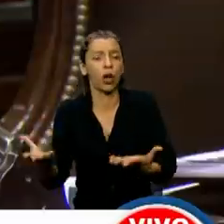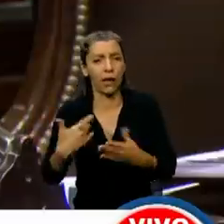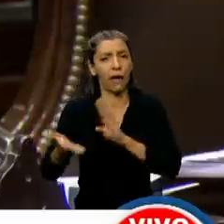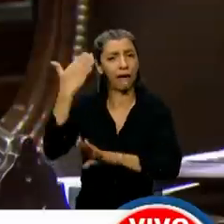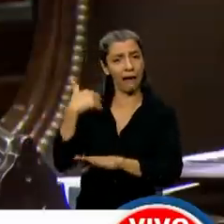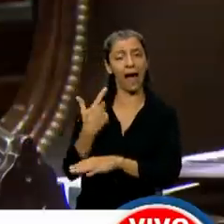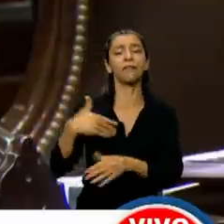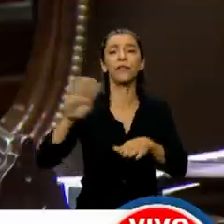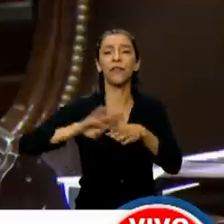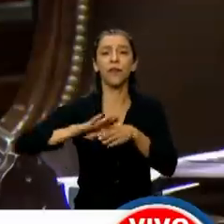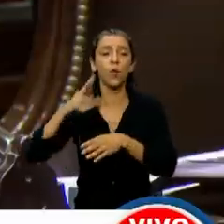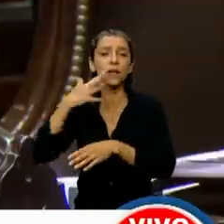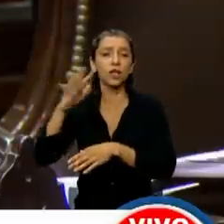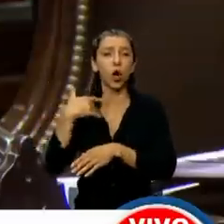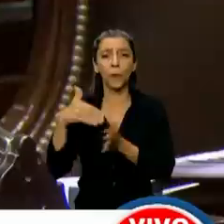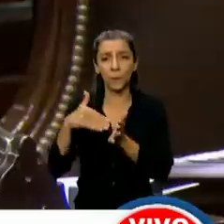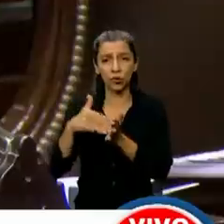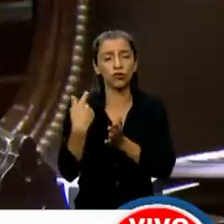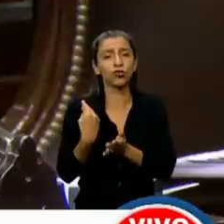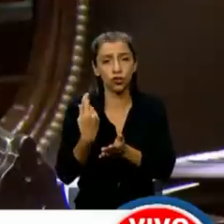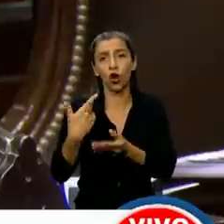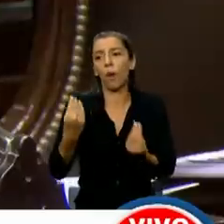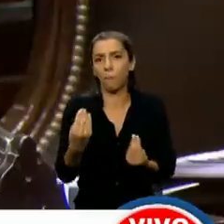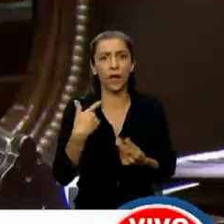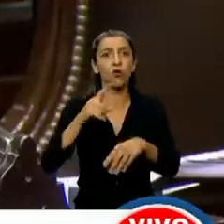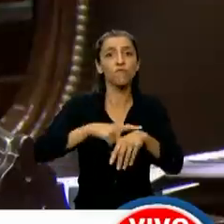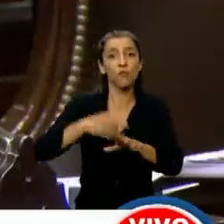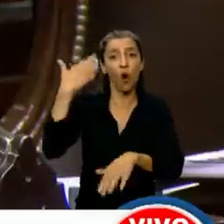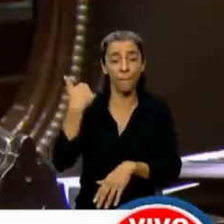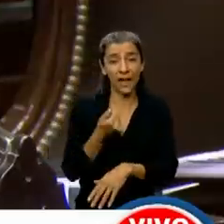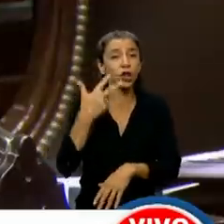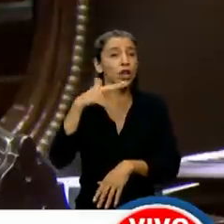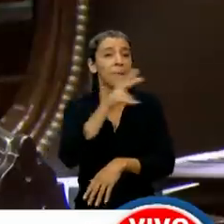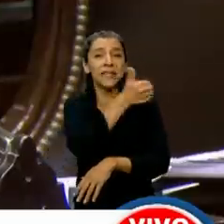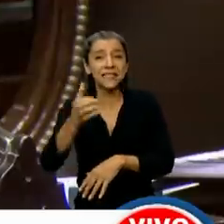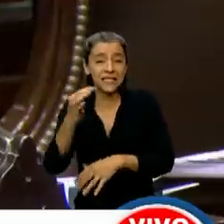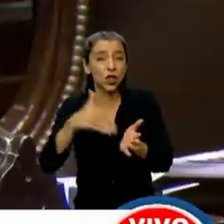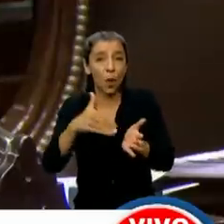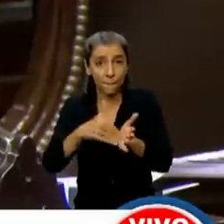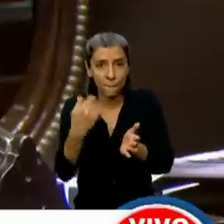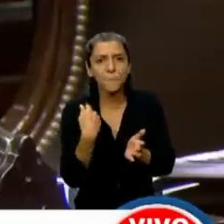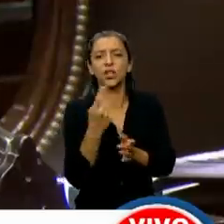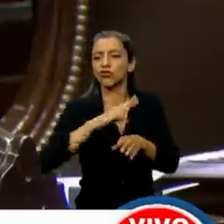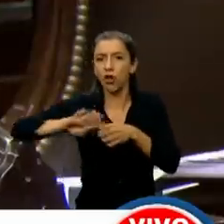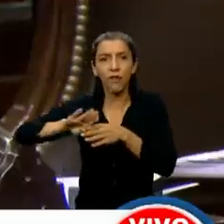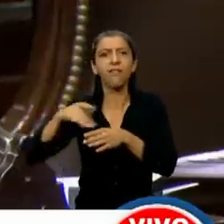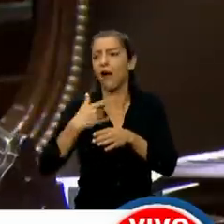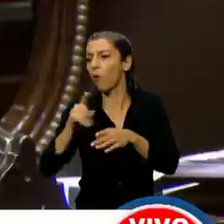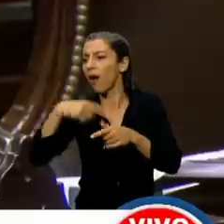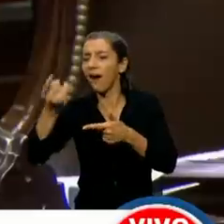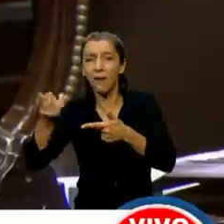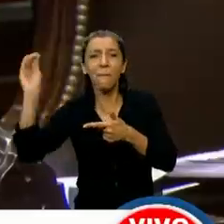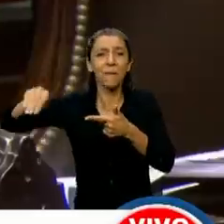el déficit de gasto este de capital de 3.600 millones y una deuda con proveedores de 9.000 millones